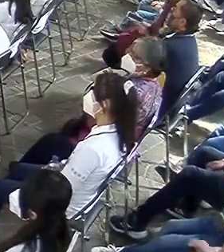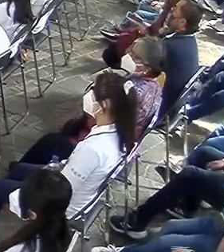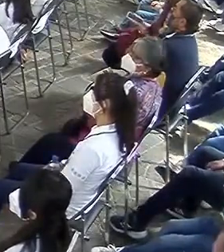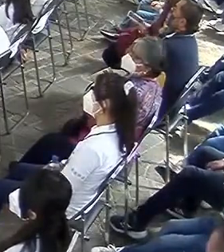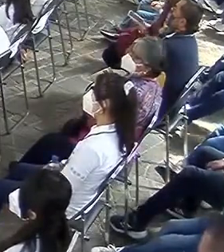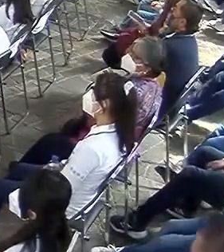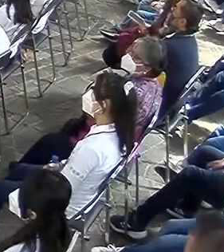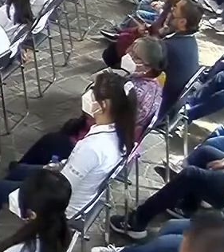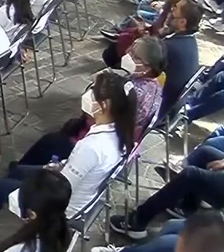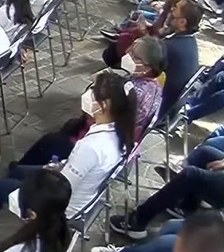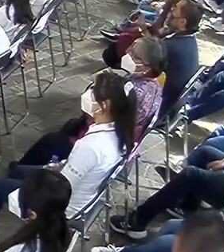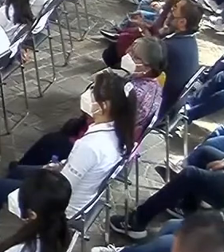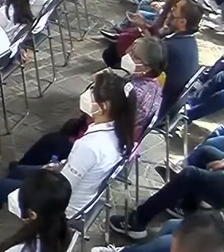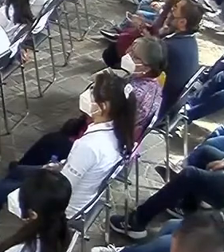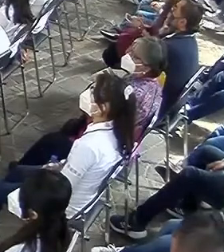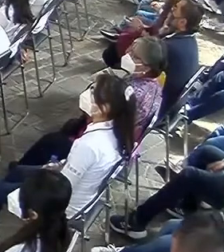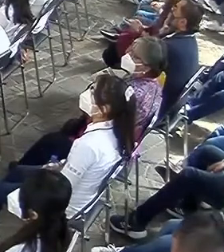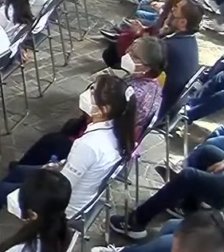Pues qué alegría.